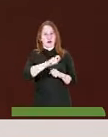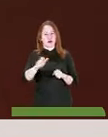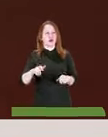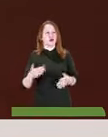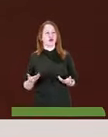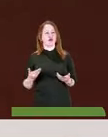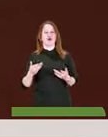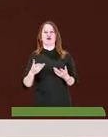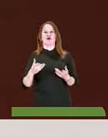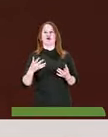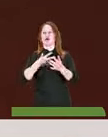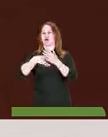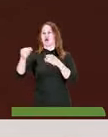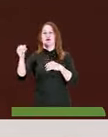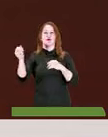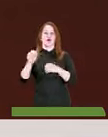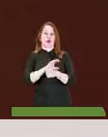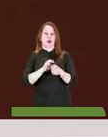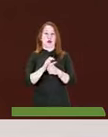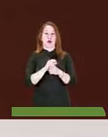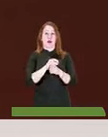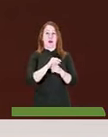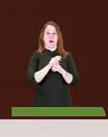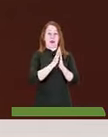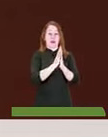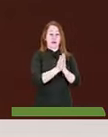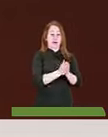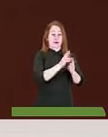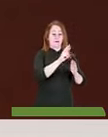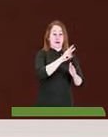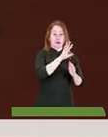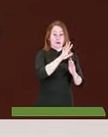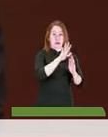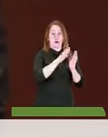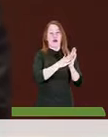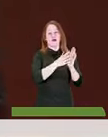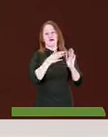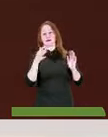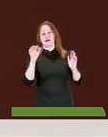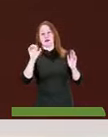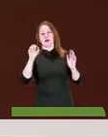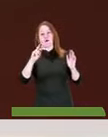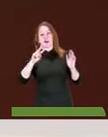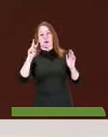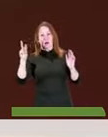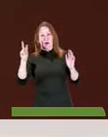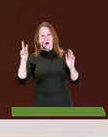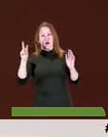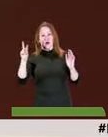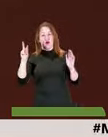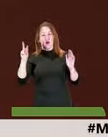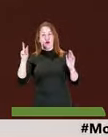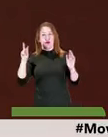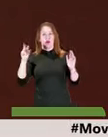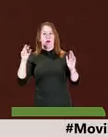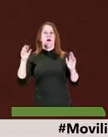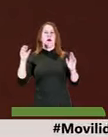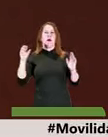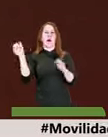ciudad, y establecimos que del 25 de diciembre y más o menos hasta el 22 de enero los volúmenes de tráfico iban a bajar, y lo que hicimos básicamente